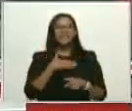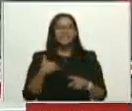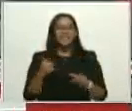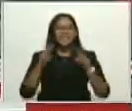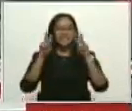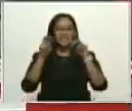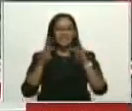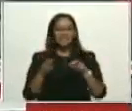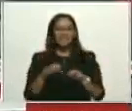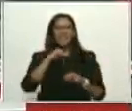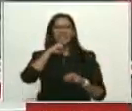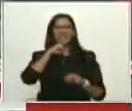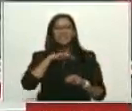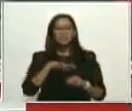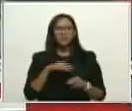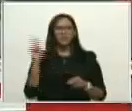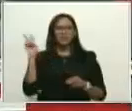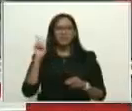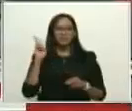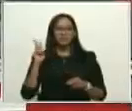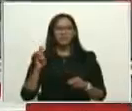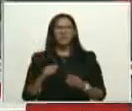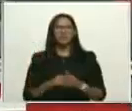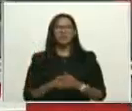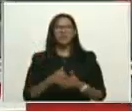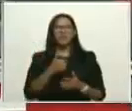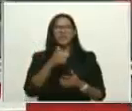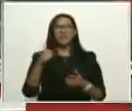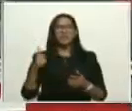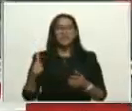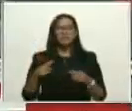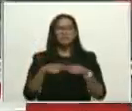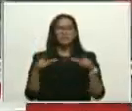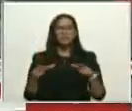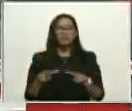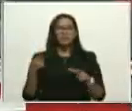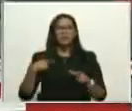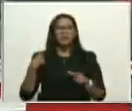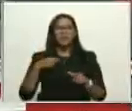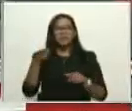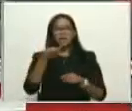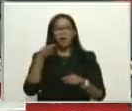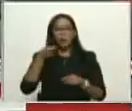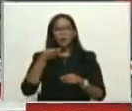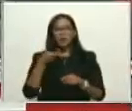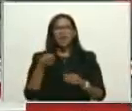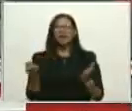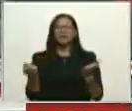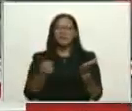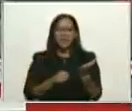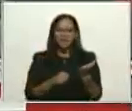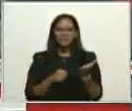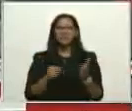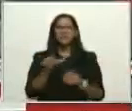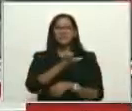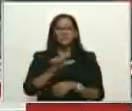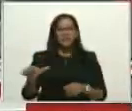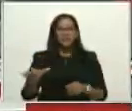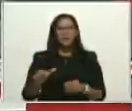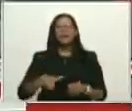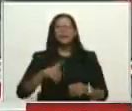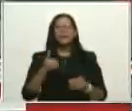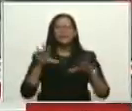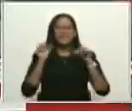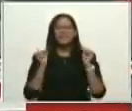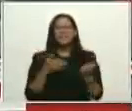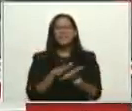la historia reciente de Venezuela, en cada coyuntura lo que tiene que buscar al mazo de esa semana para poder entender